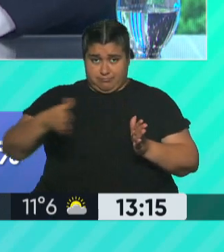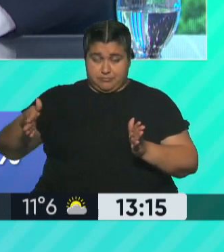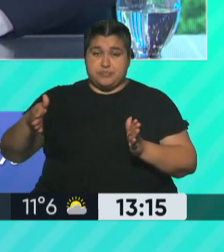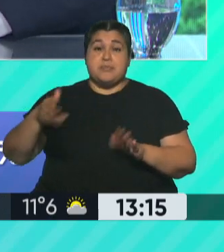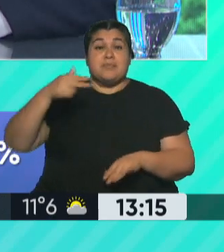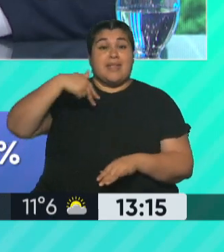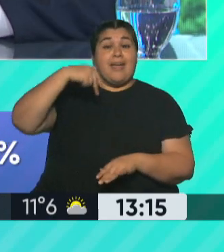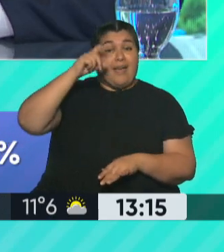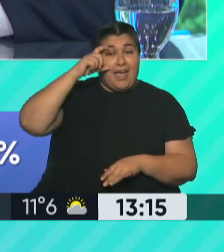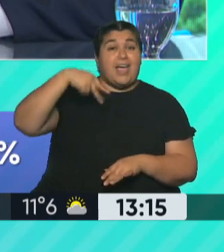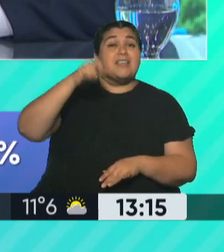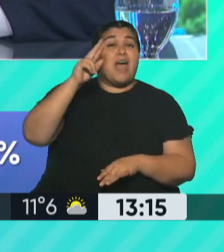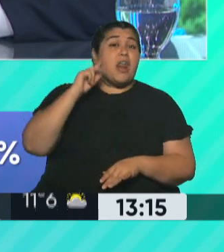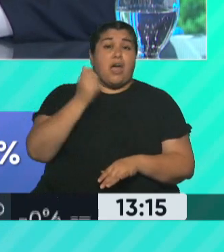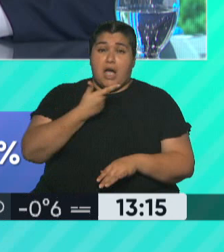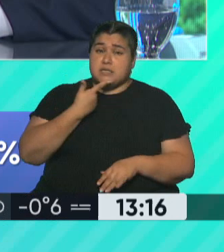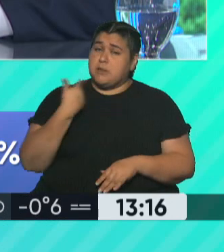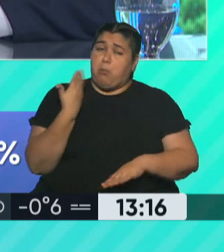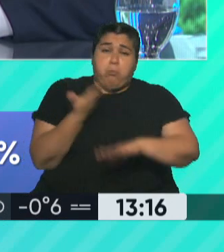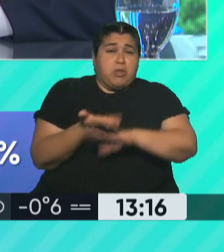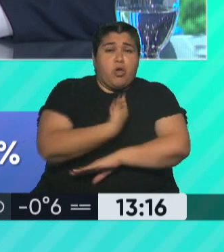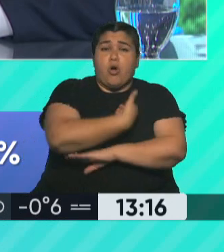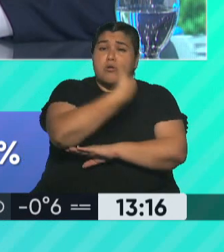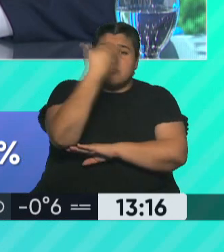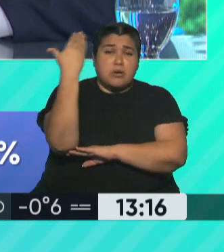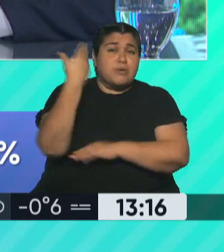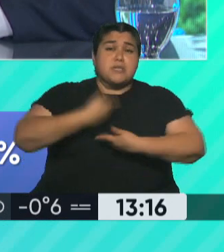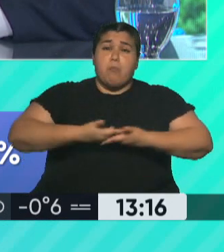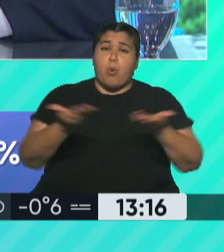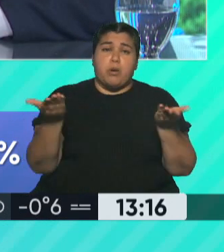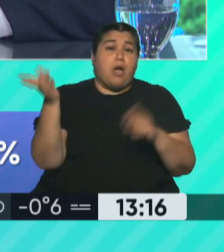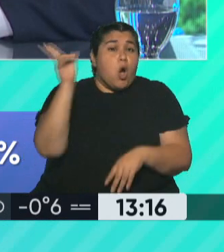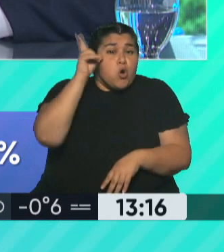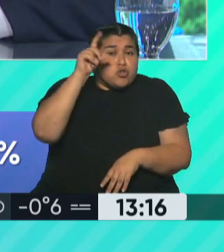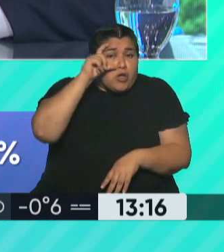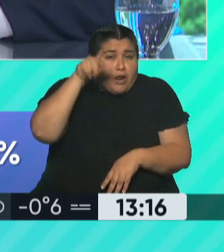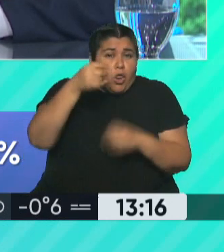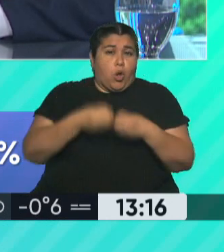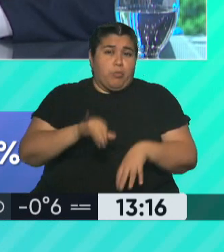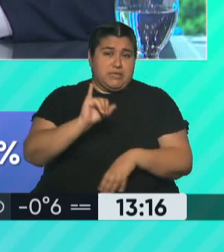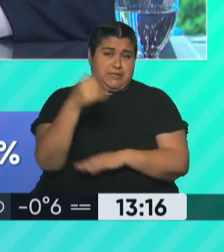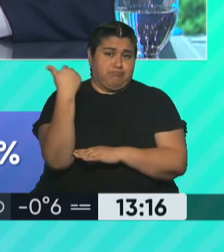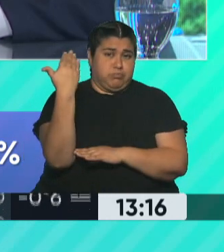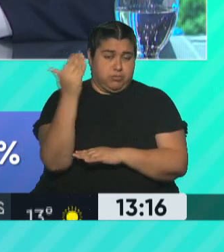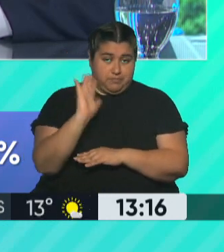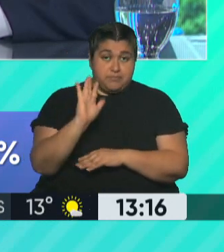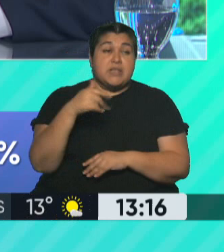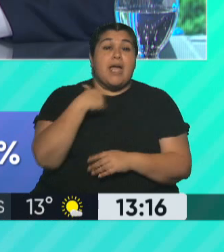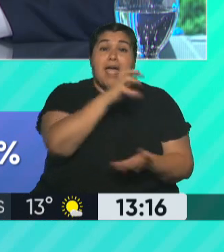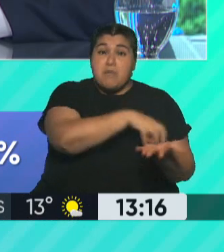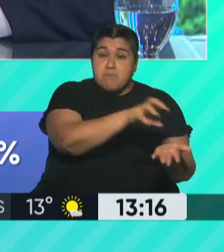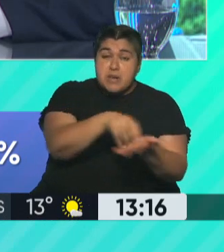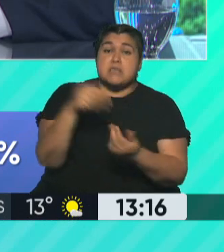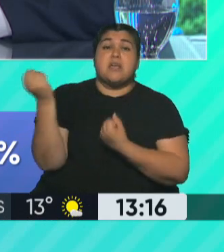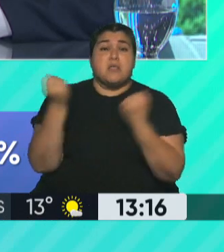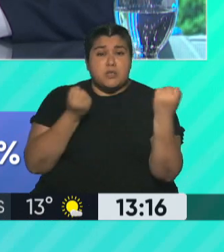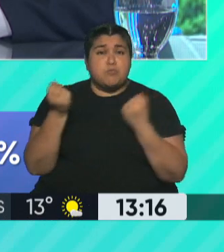esto se discuta en audiencia pública el 8 de enero Entonces le pidió a distribuidoras de gas y transportistas